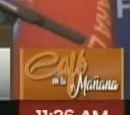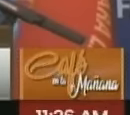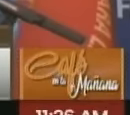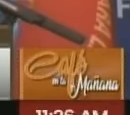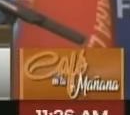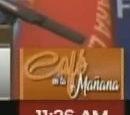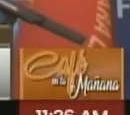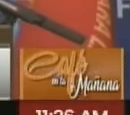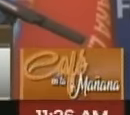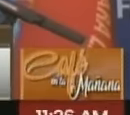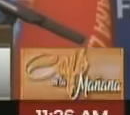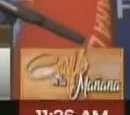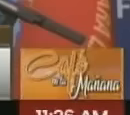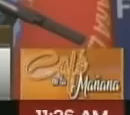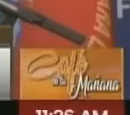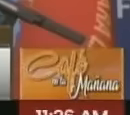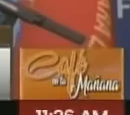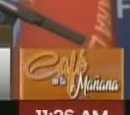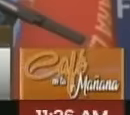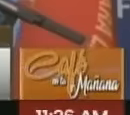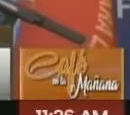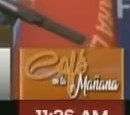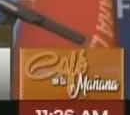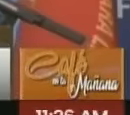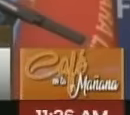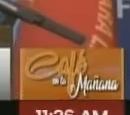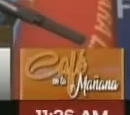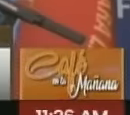Y han insistido durante todo este tiempo,